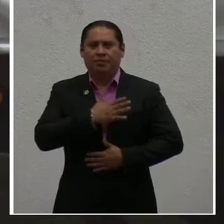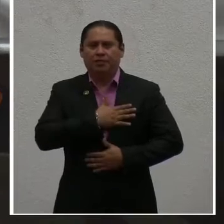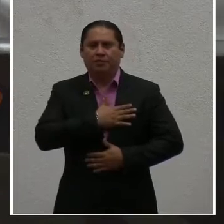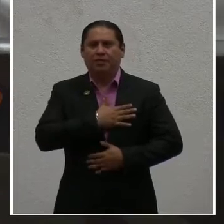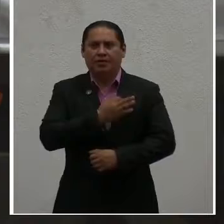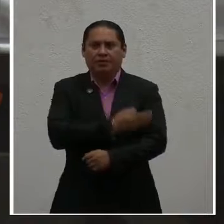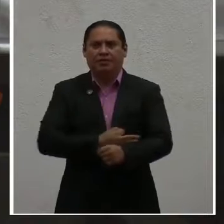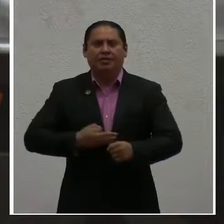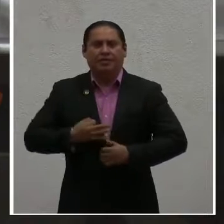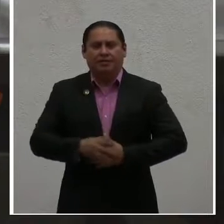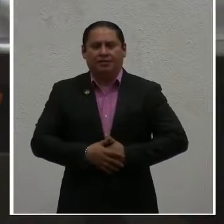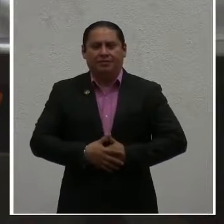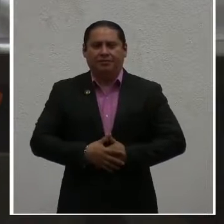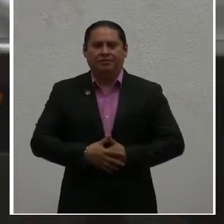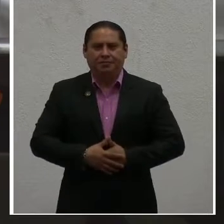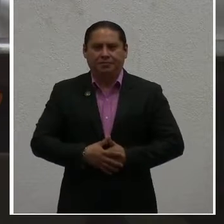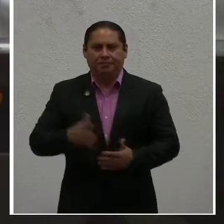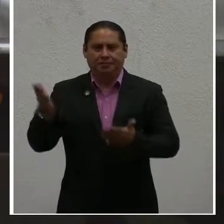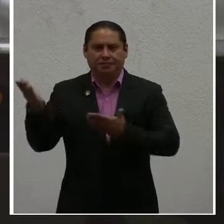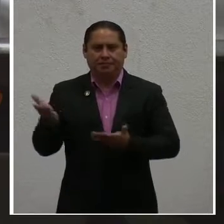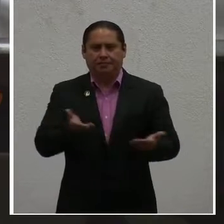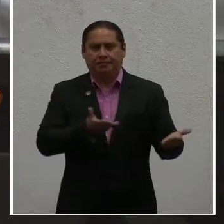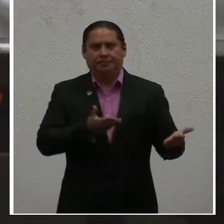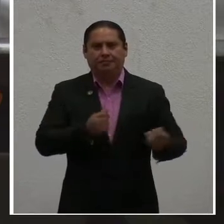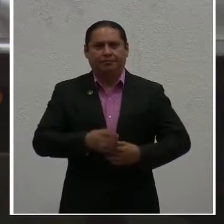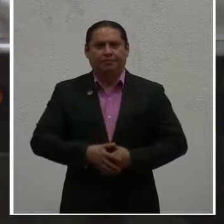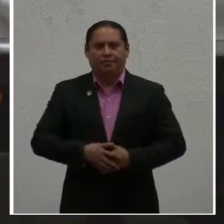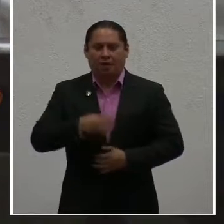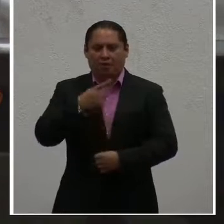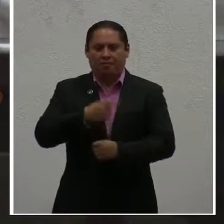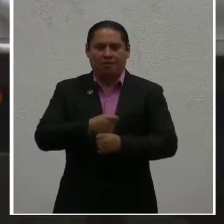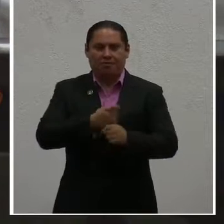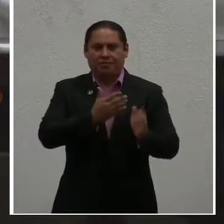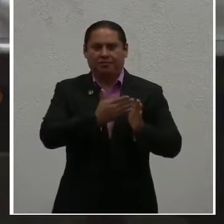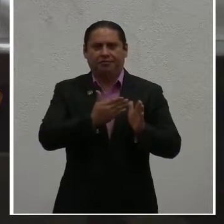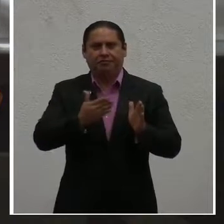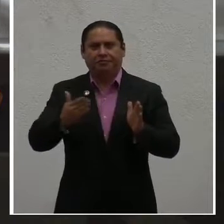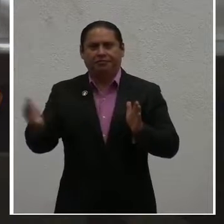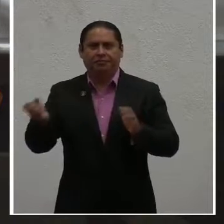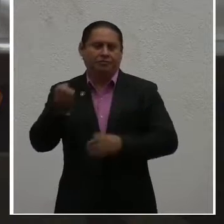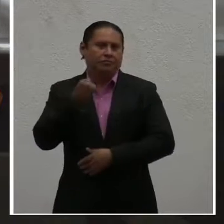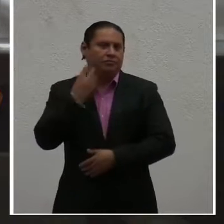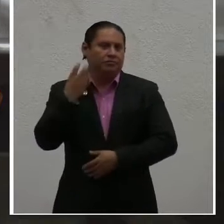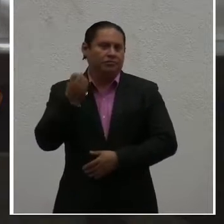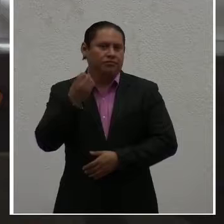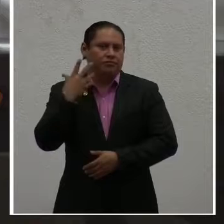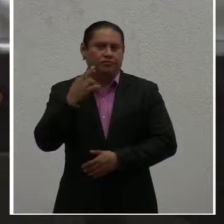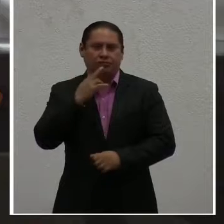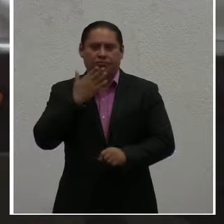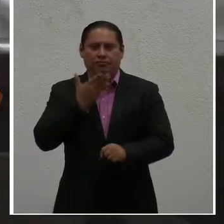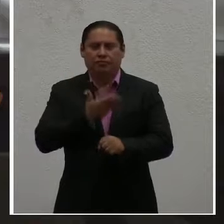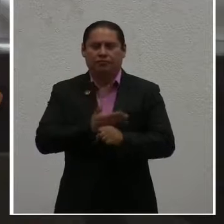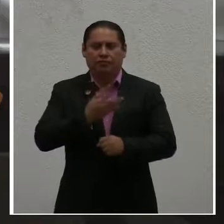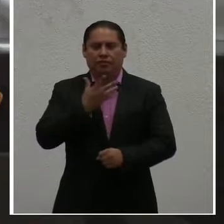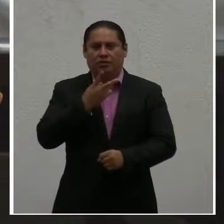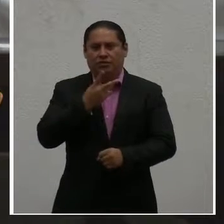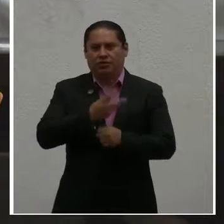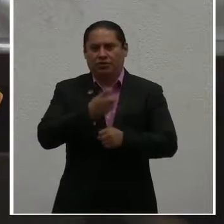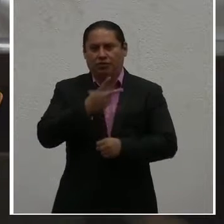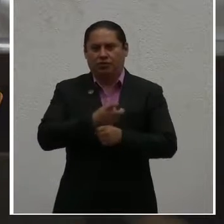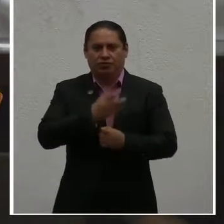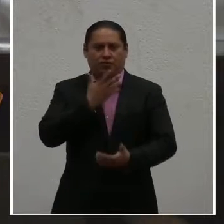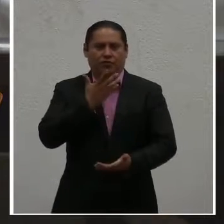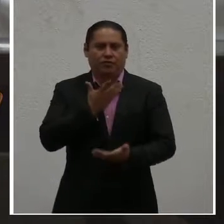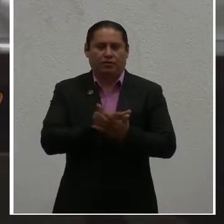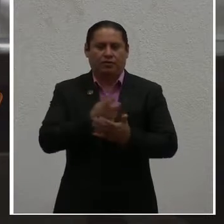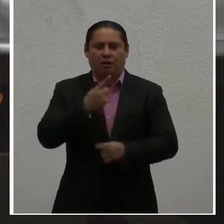días. Sean todos bienvenidos al primer periodo extraordinario de sesiones correspondientes al segundo receso